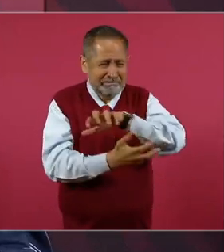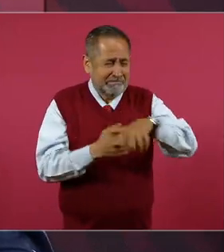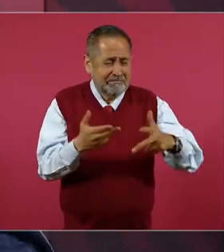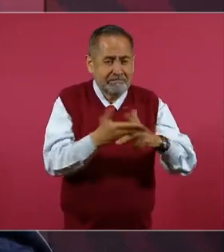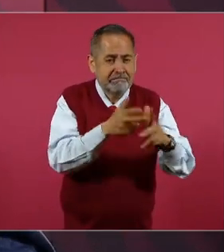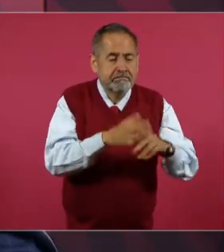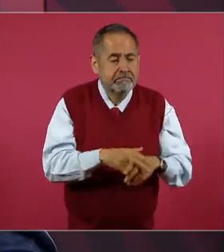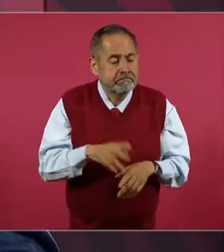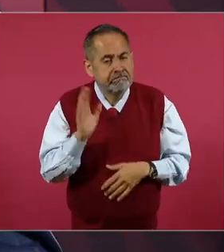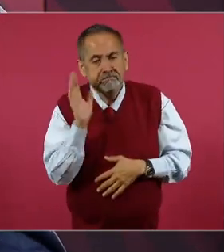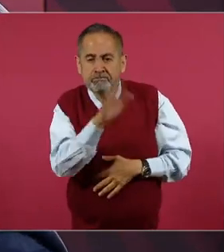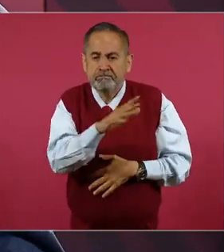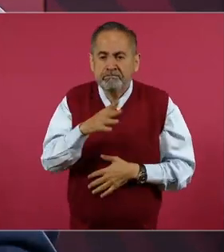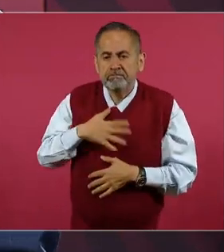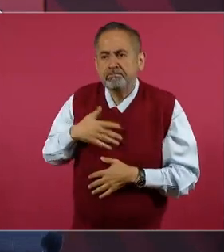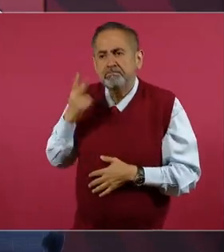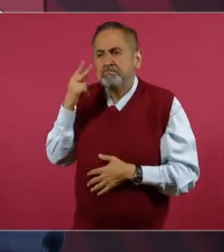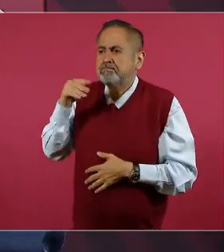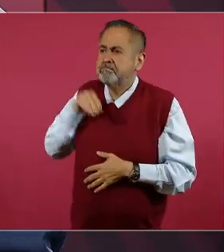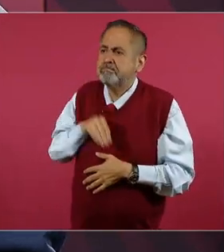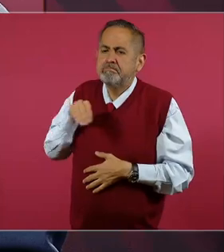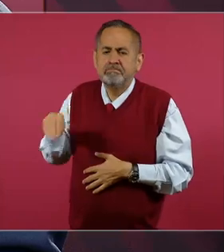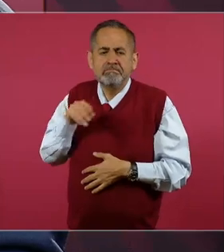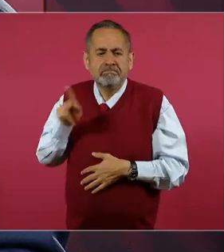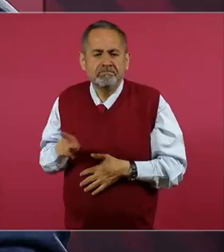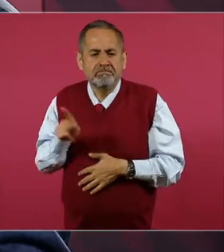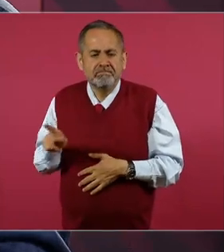me fui a los pueblos